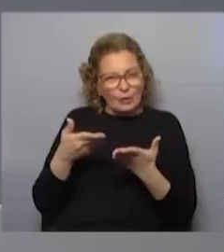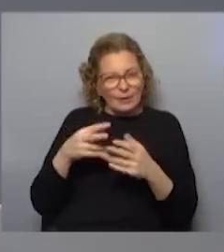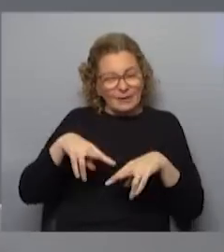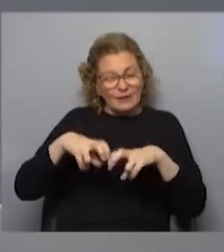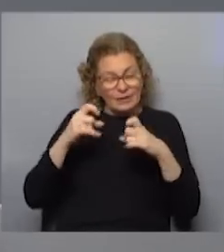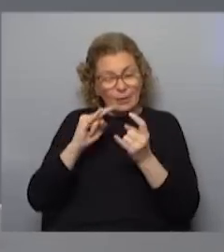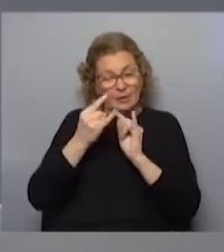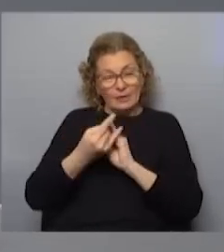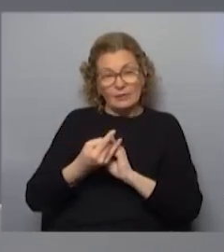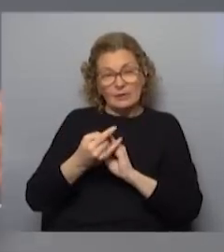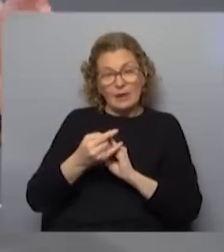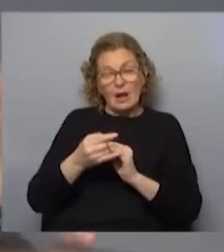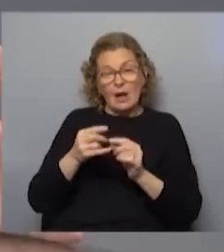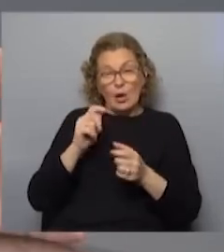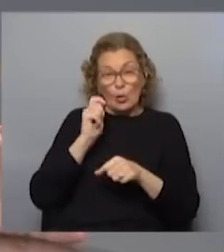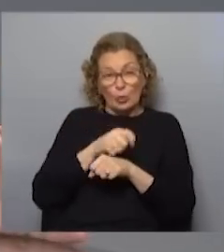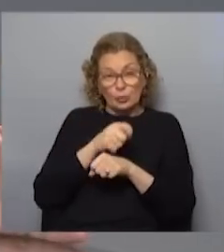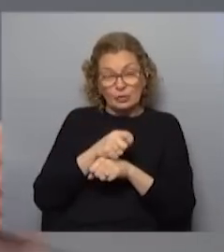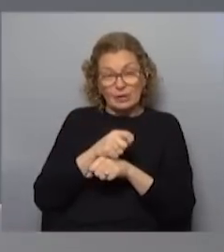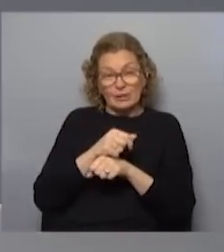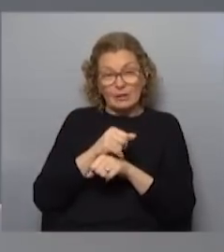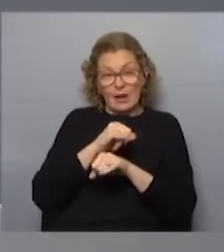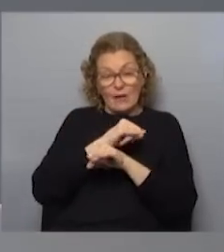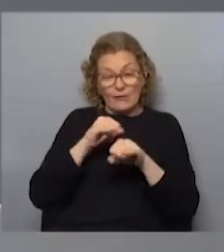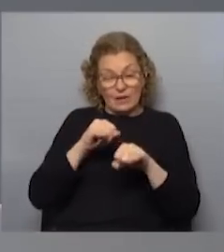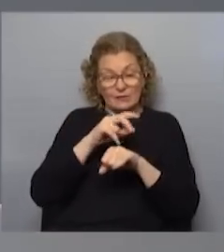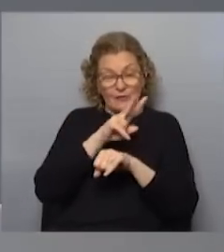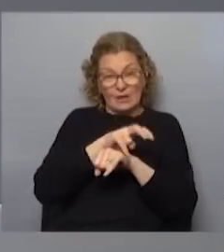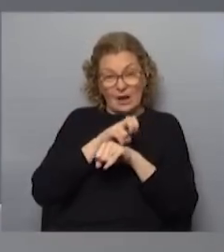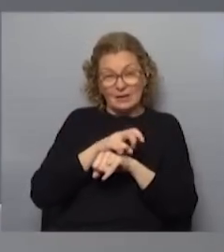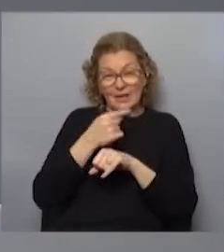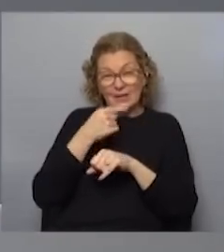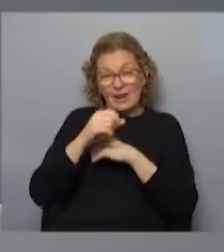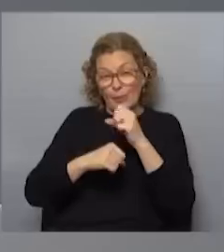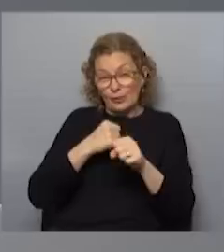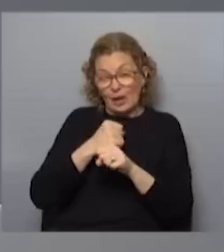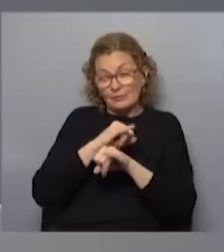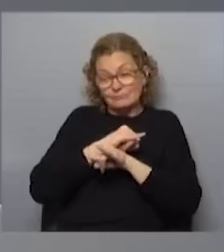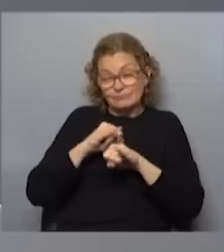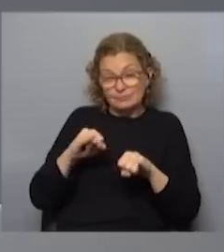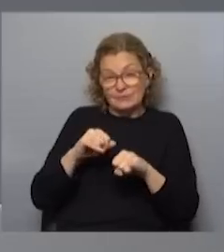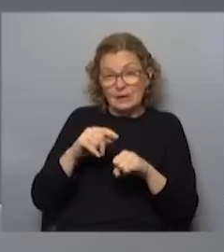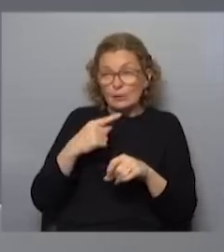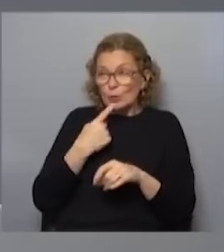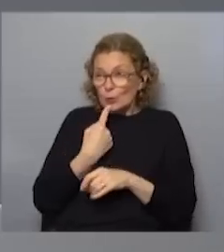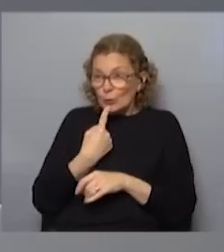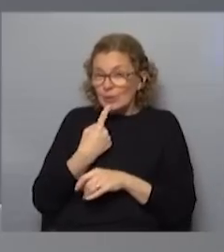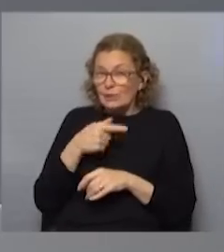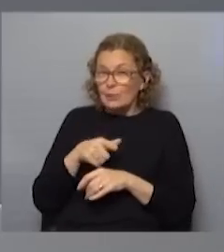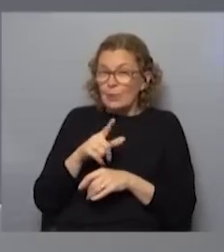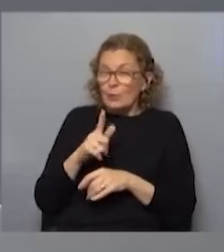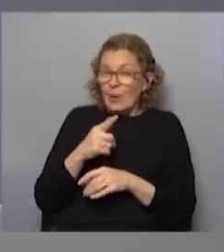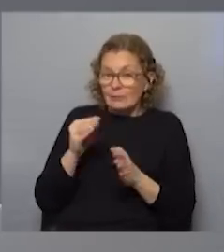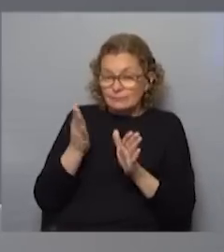investigación parlamentaria la justicia prescribió dice fiscalía esta inquietud que planteabas de decir no tenemos